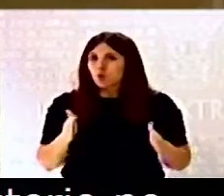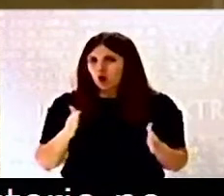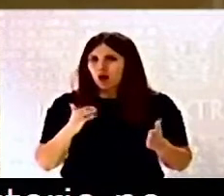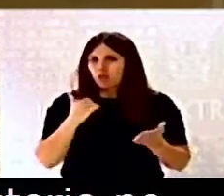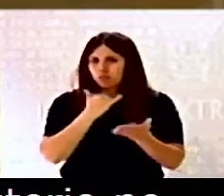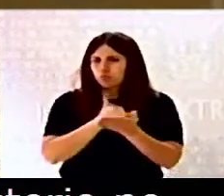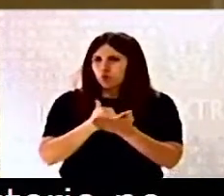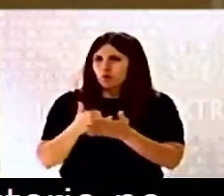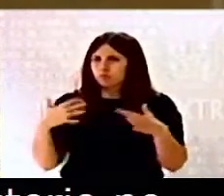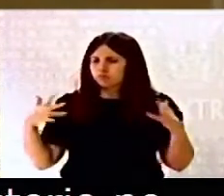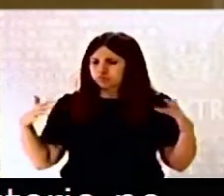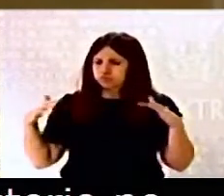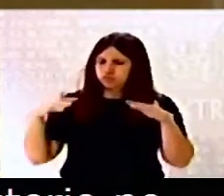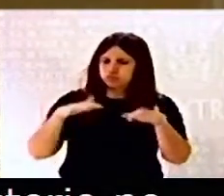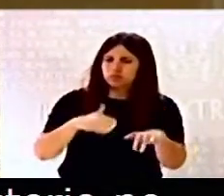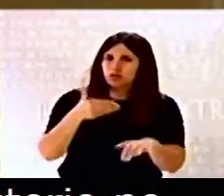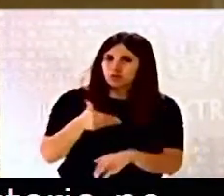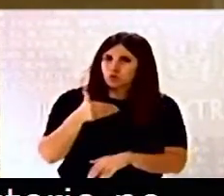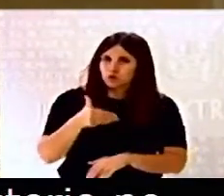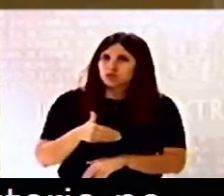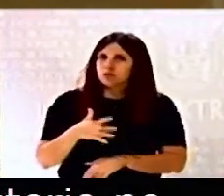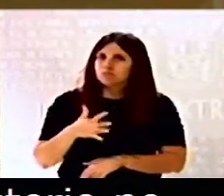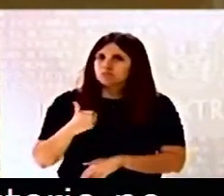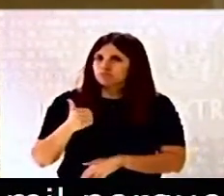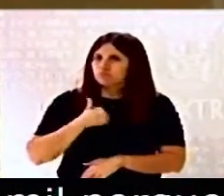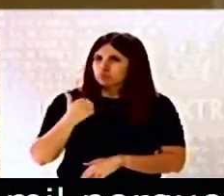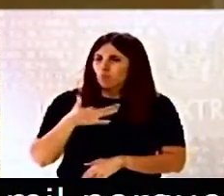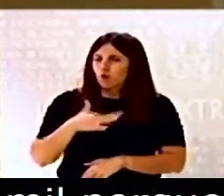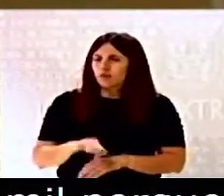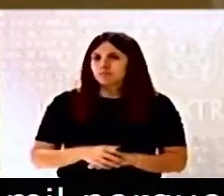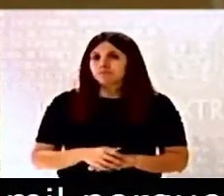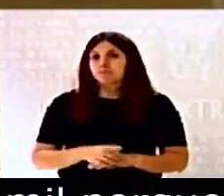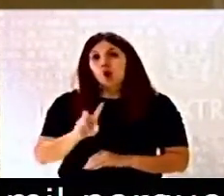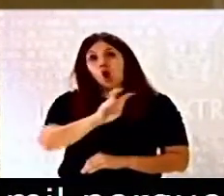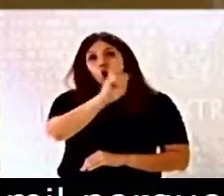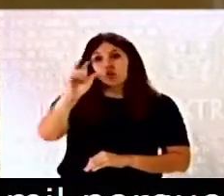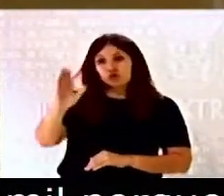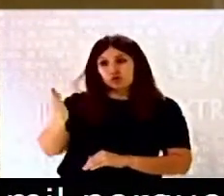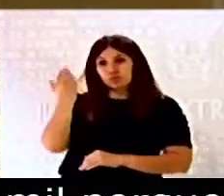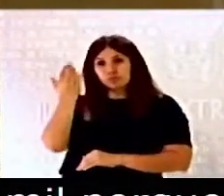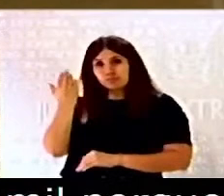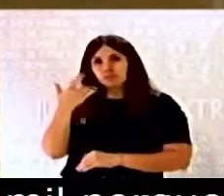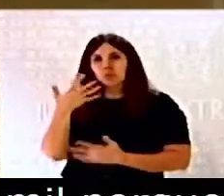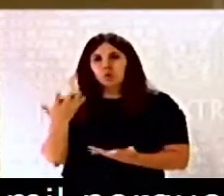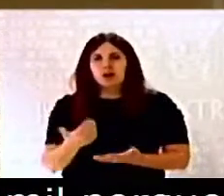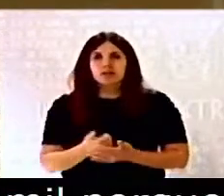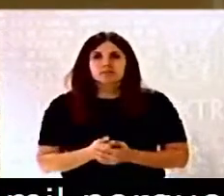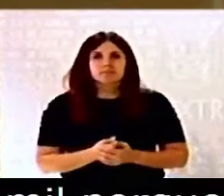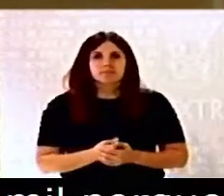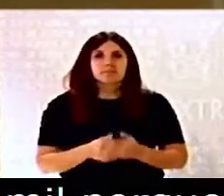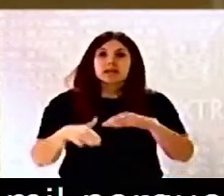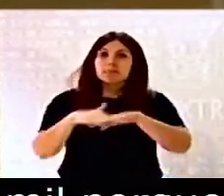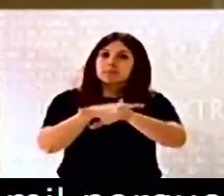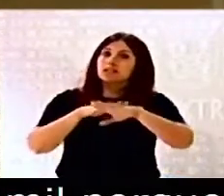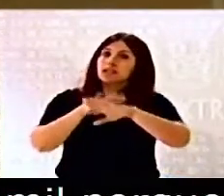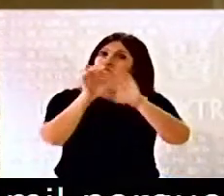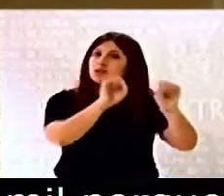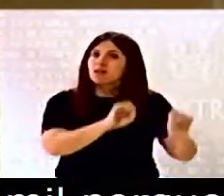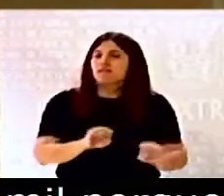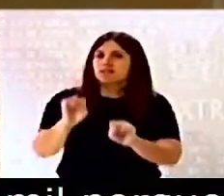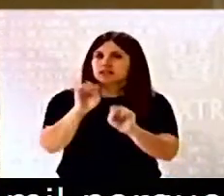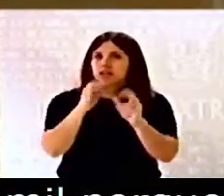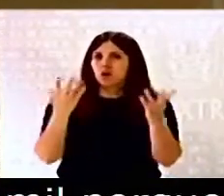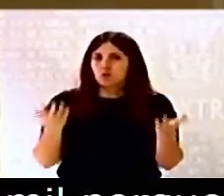muy importante y nos pueden venir bien, ¿no? El otro ofrecimiento se hacía a través del Ministerio de Defensa y